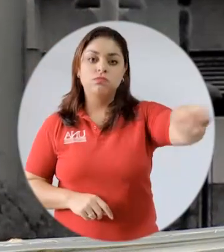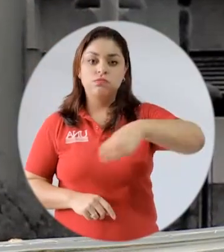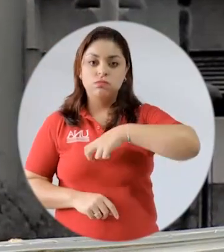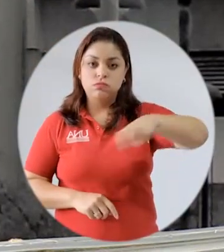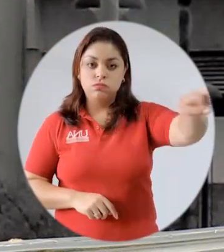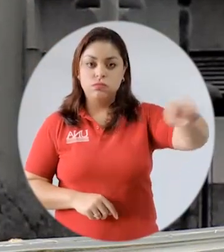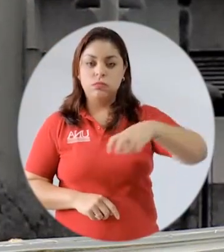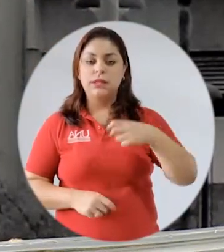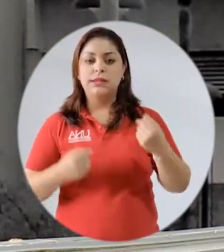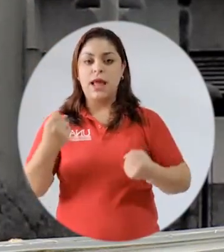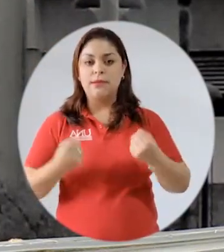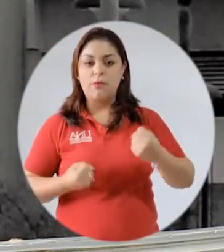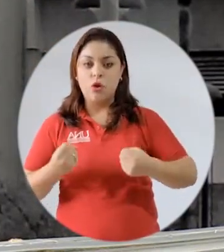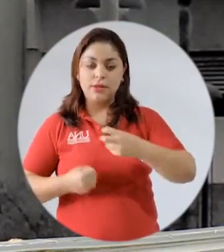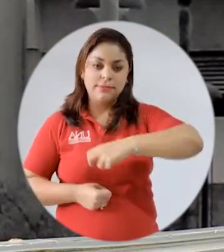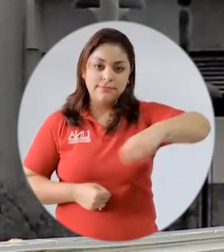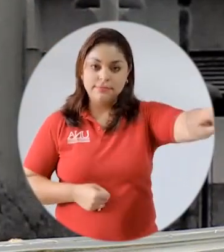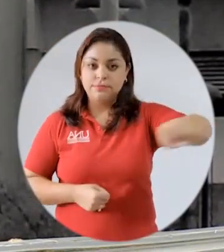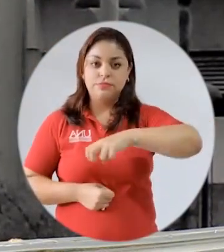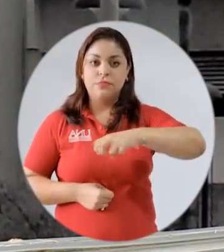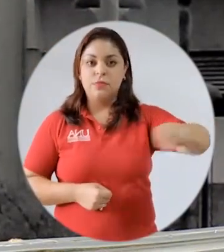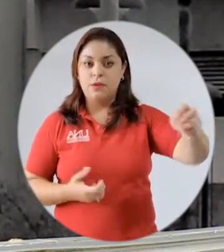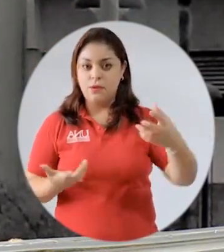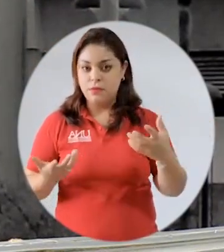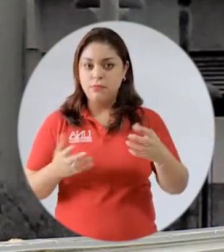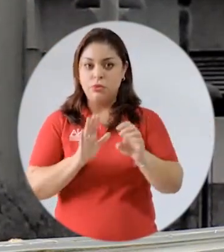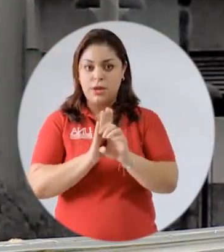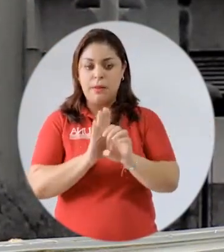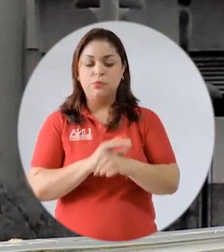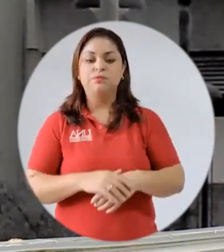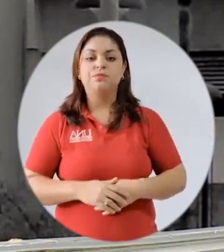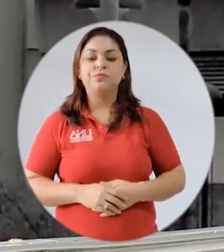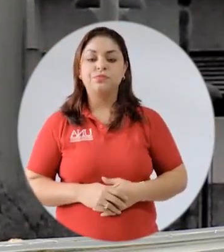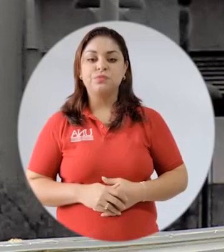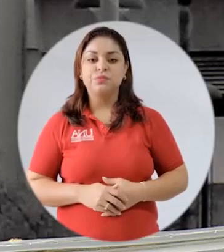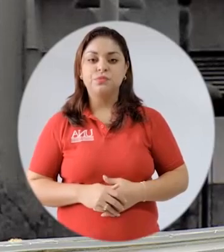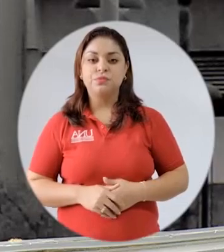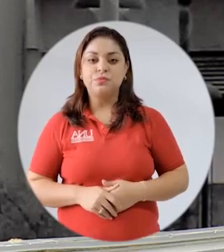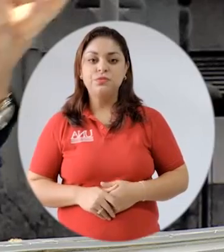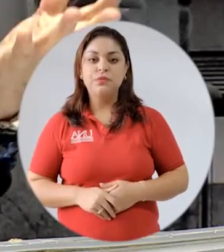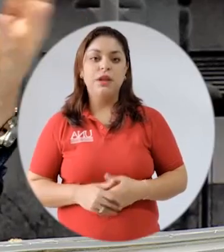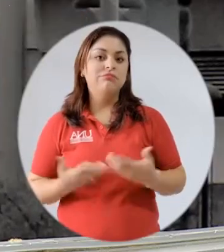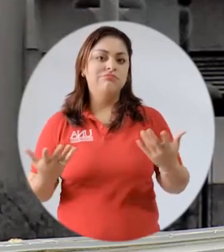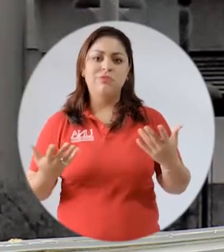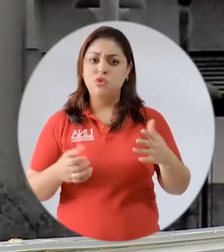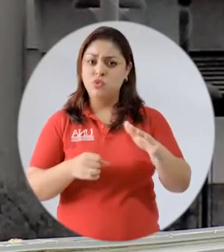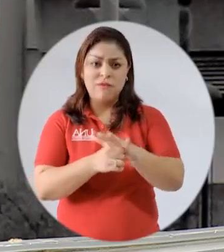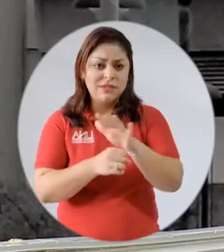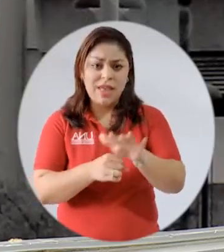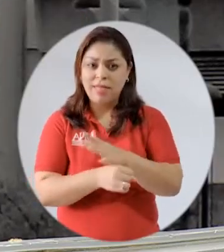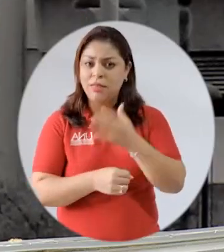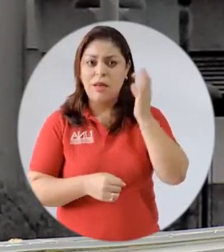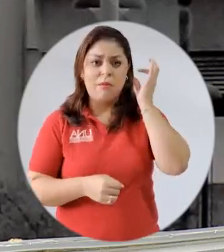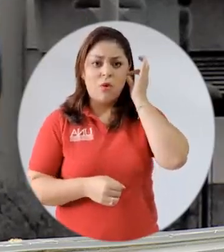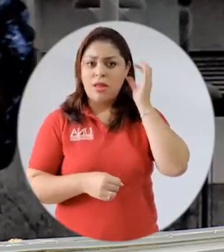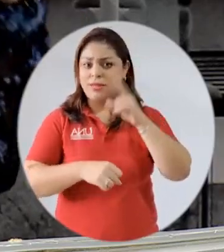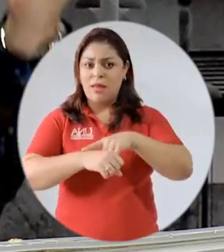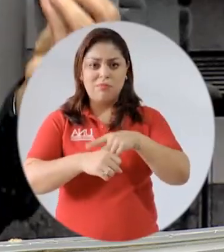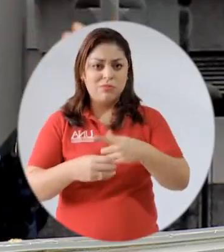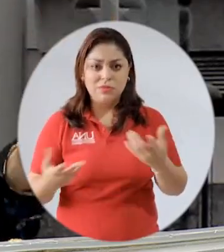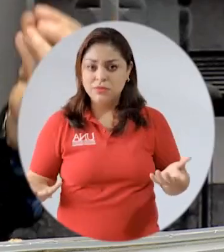decía la ministra, nos hace falta mucho, porque si bien los hombres aumentan la participación y el tiempo efectivo con el